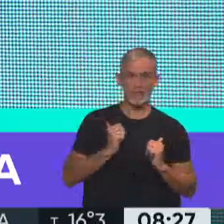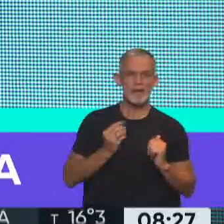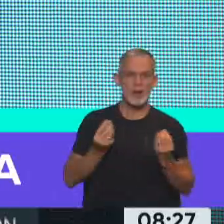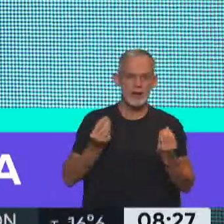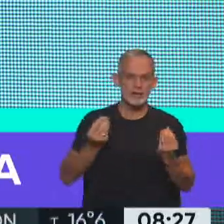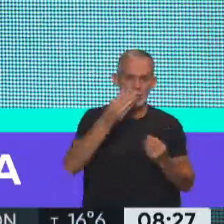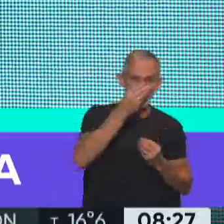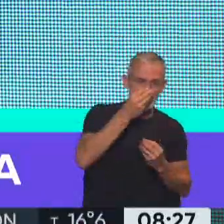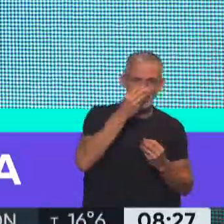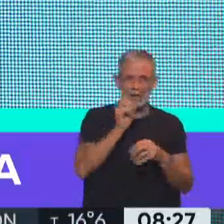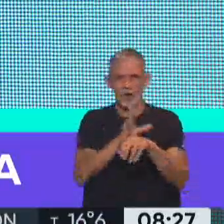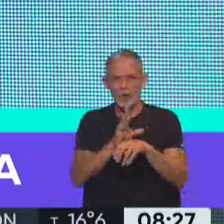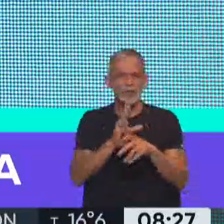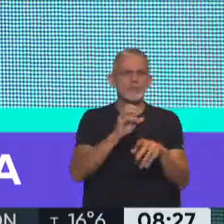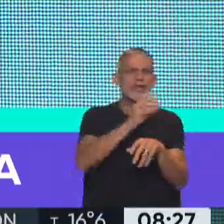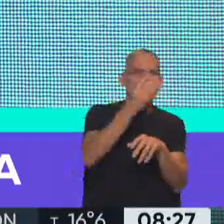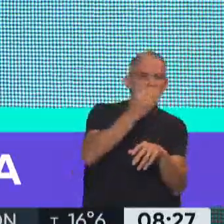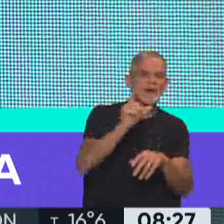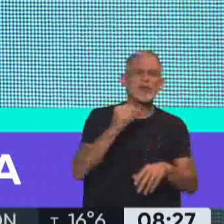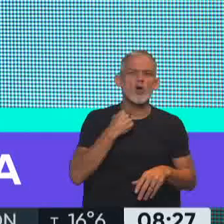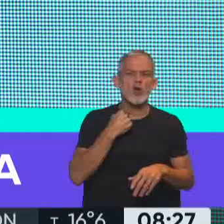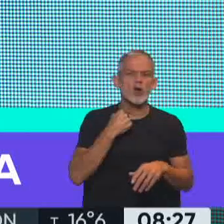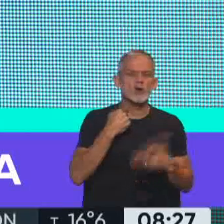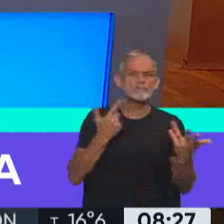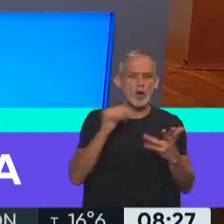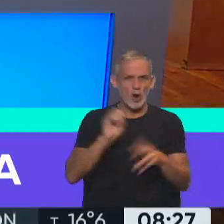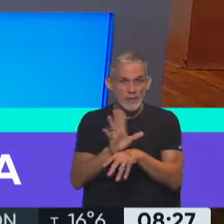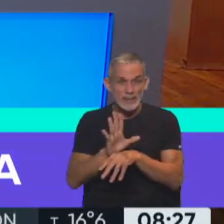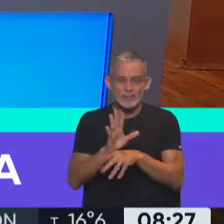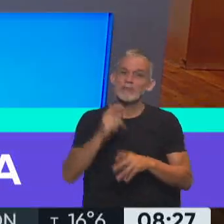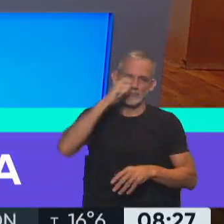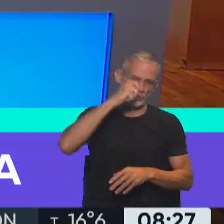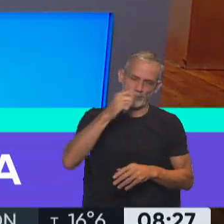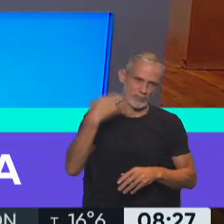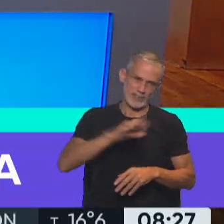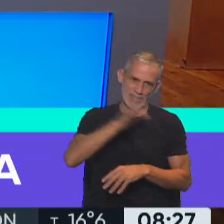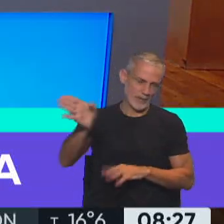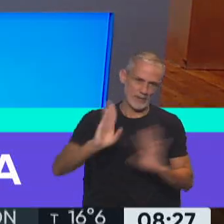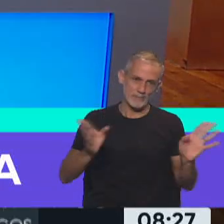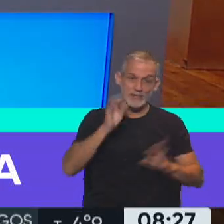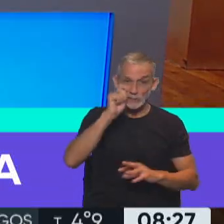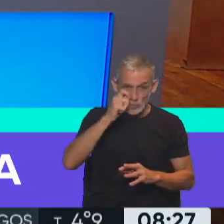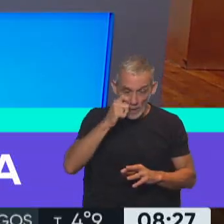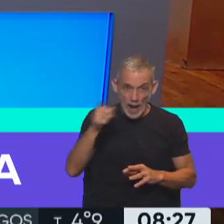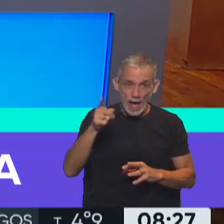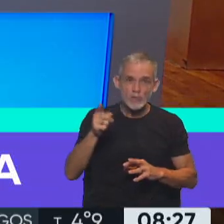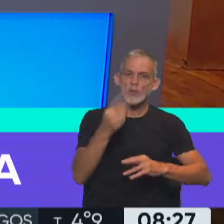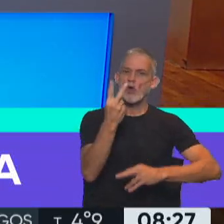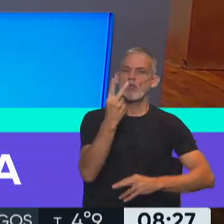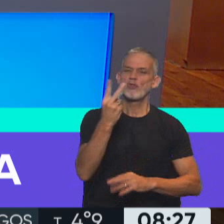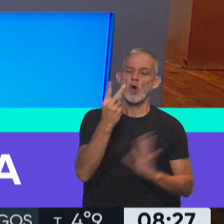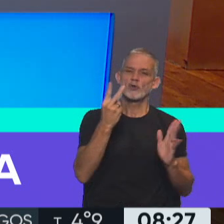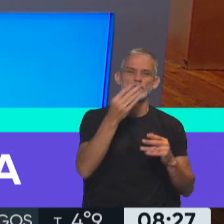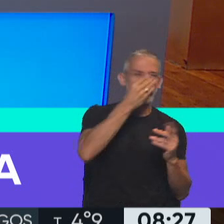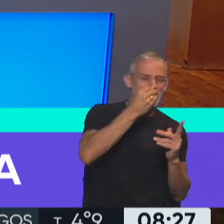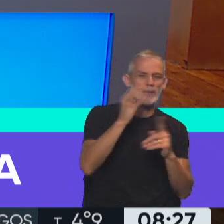será si tenés gripe y dolor de garganta? ¿Gripe o COVID? No, hay que hacerse el hisopado. De todas formas, los dos casos